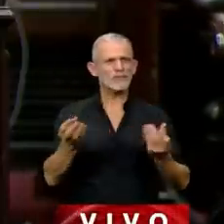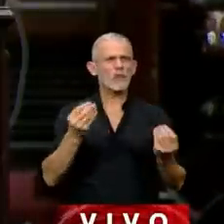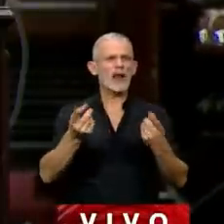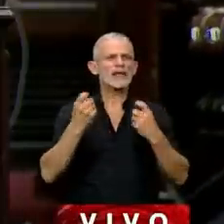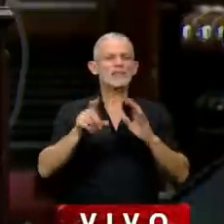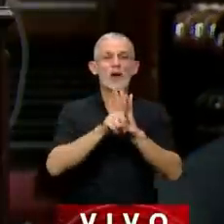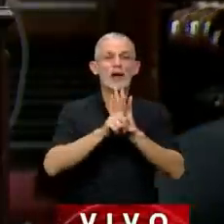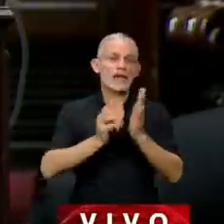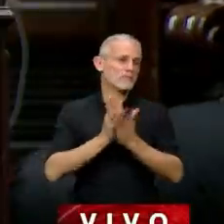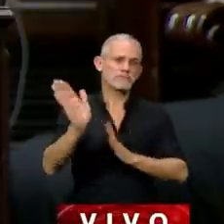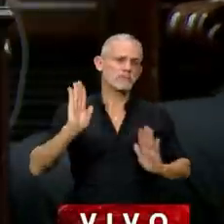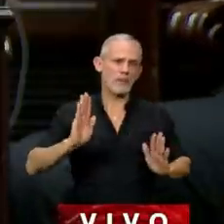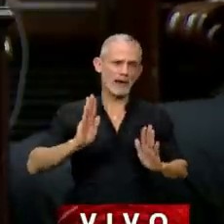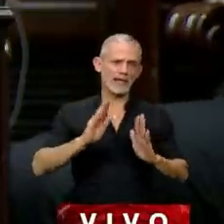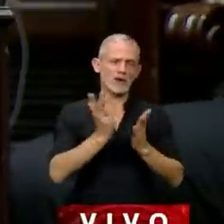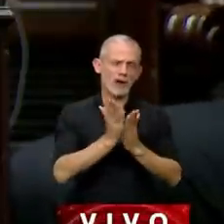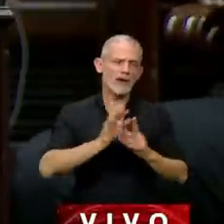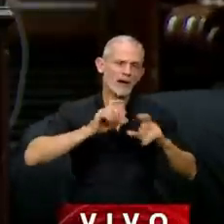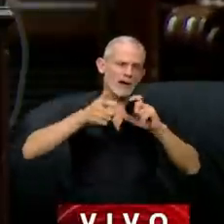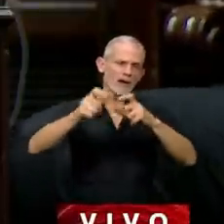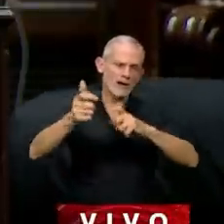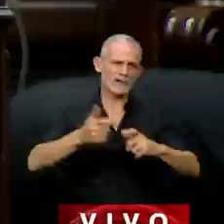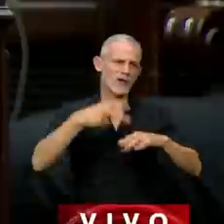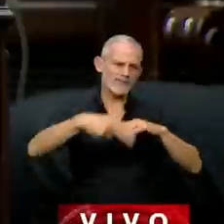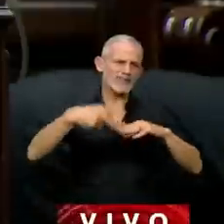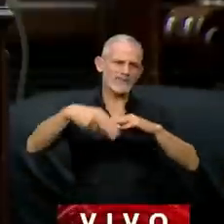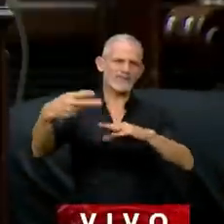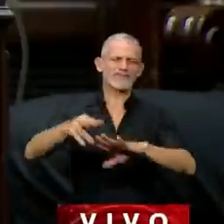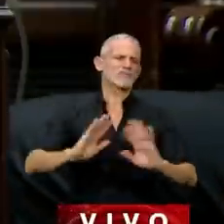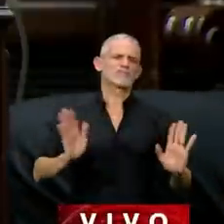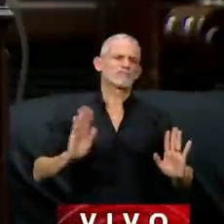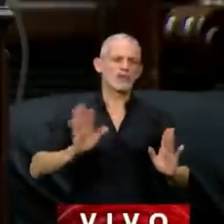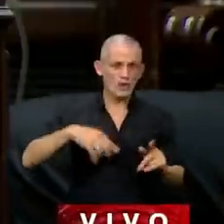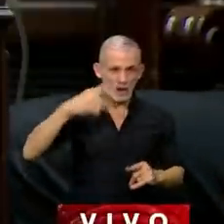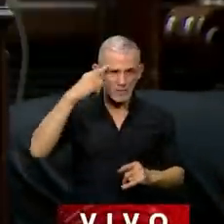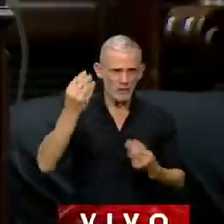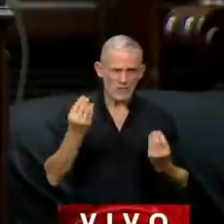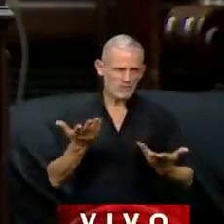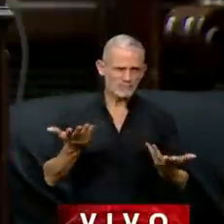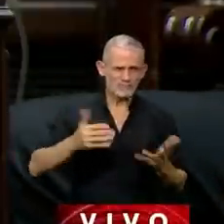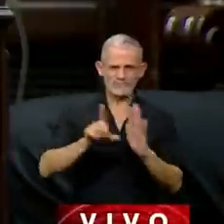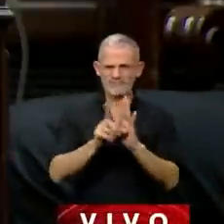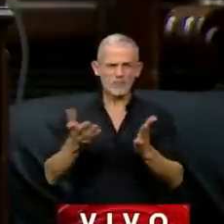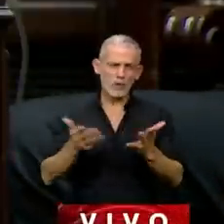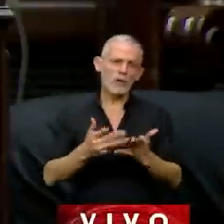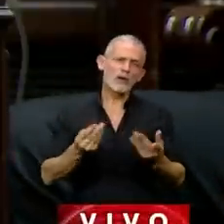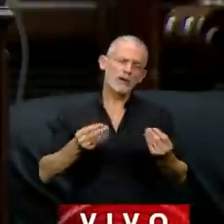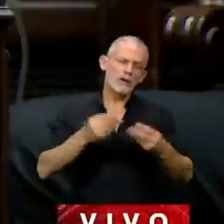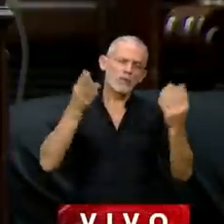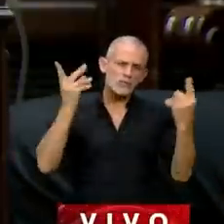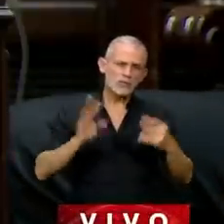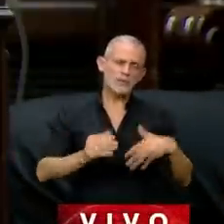una legislación permanente. Yo veo una deseconomía legislativa, no sé las veces que la